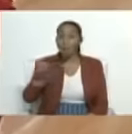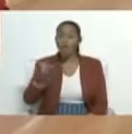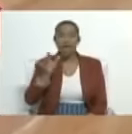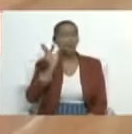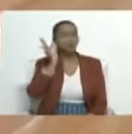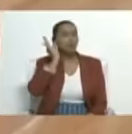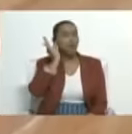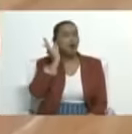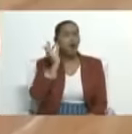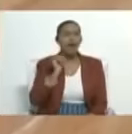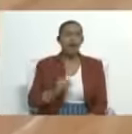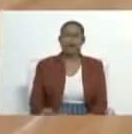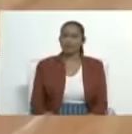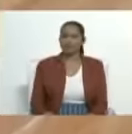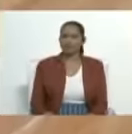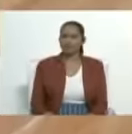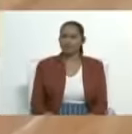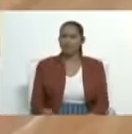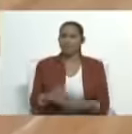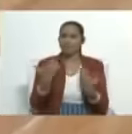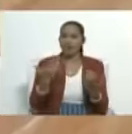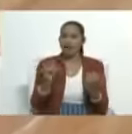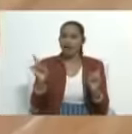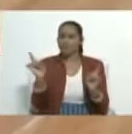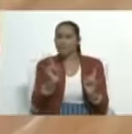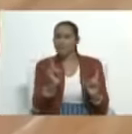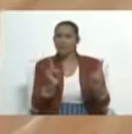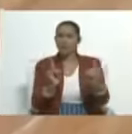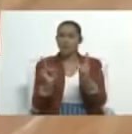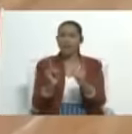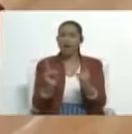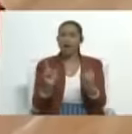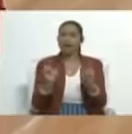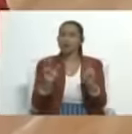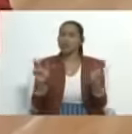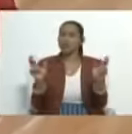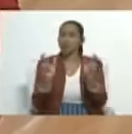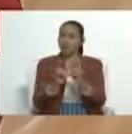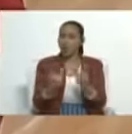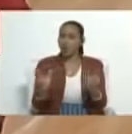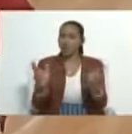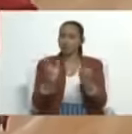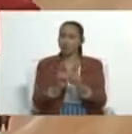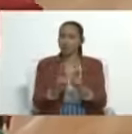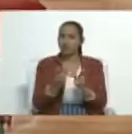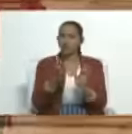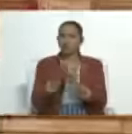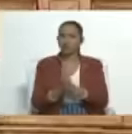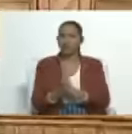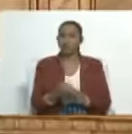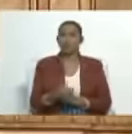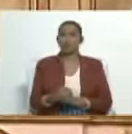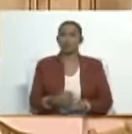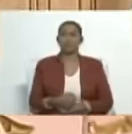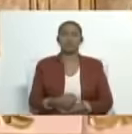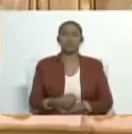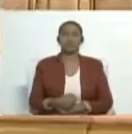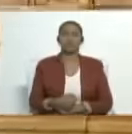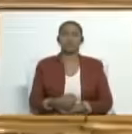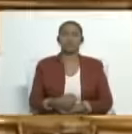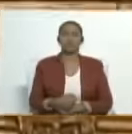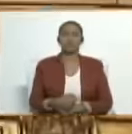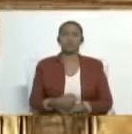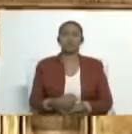luchadores para hacer sus reuniones, también esas conspiraciones de aquellos momentos para